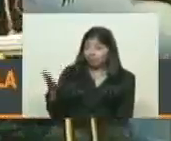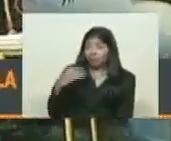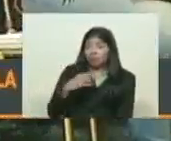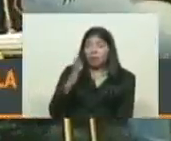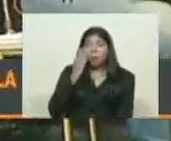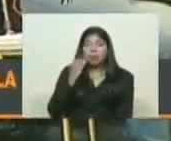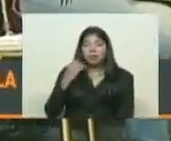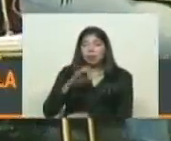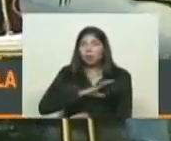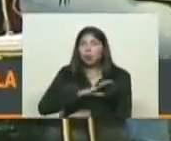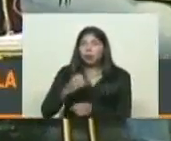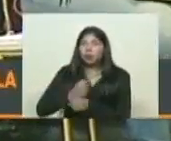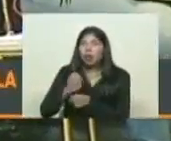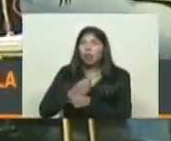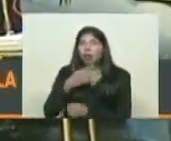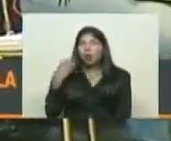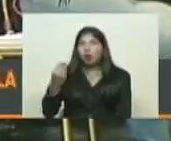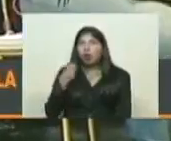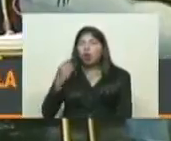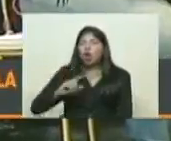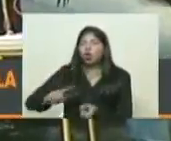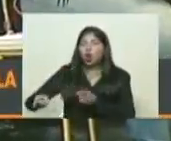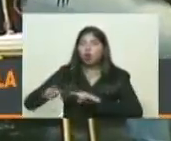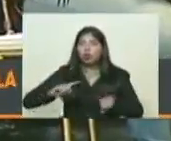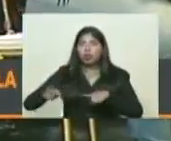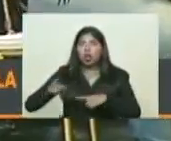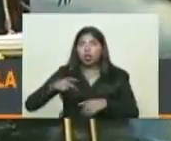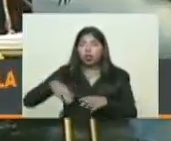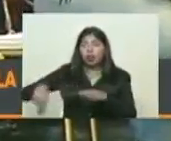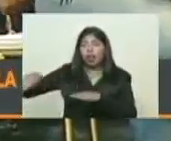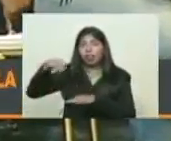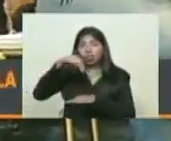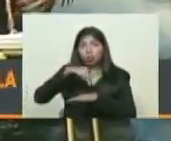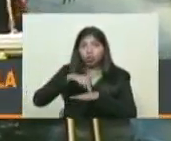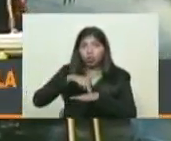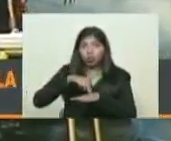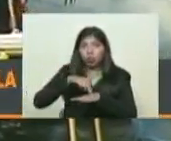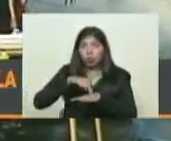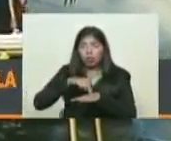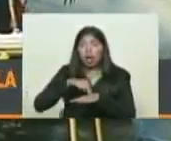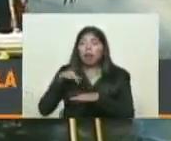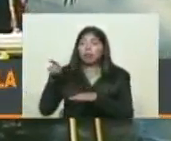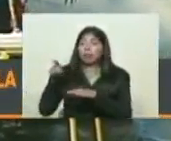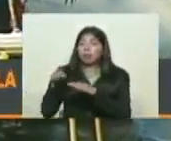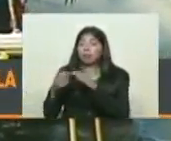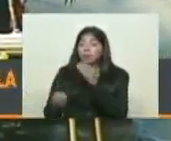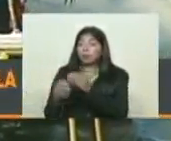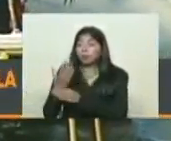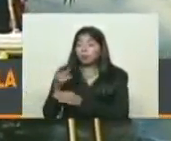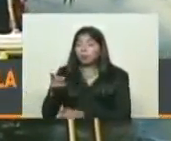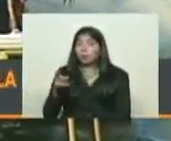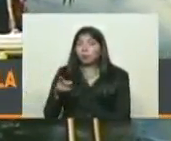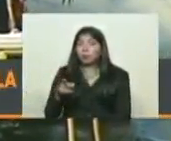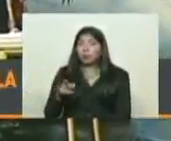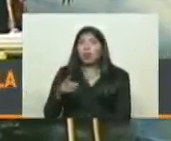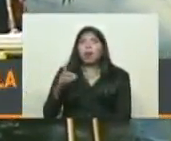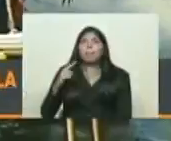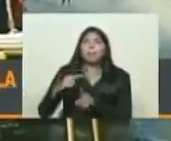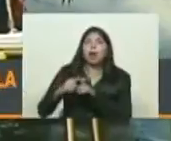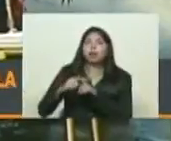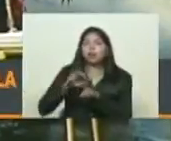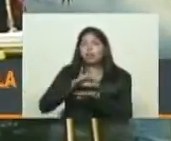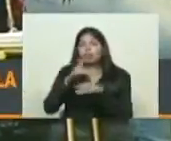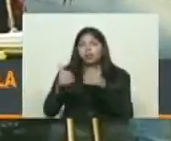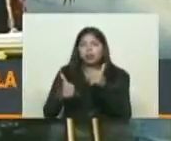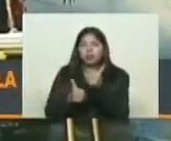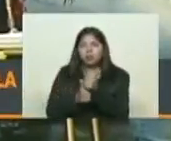Venezuela al coordinador nacional de este gran movimiento y al vicepresidente para el área social,